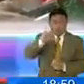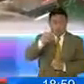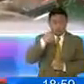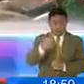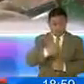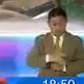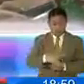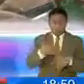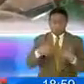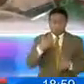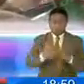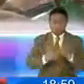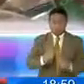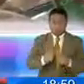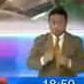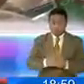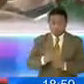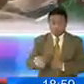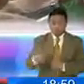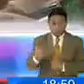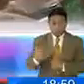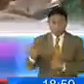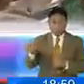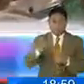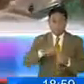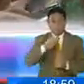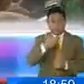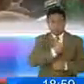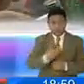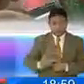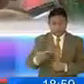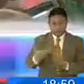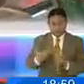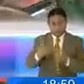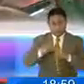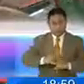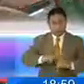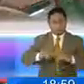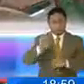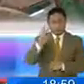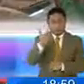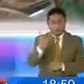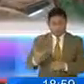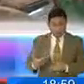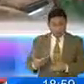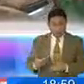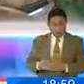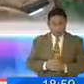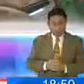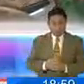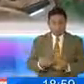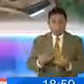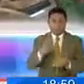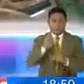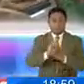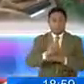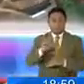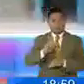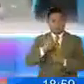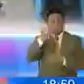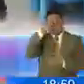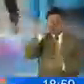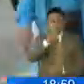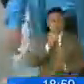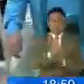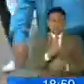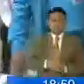al vicepresidente de la República y quien pretende continuar en tales funciones en el próximo periodo. Por lo tanto, el país tiene derecho a conocer la verdad.